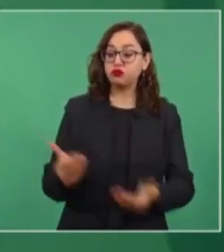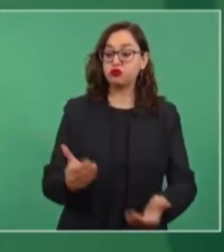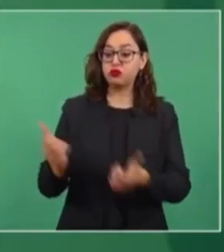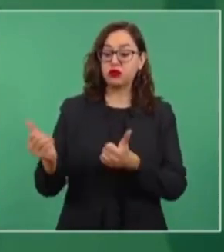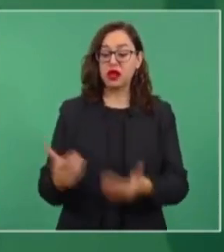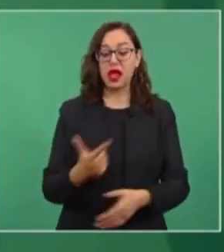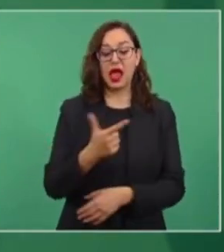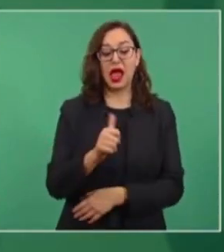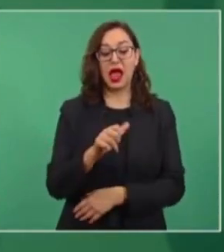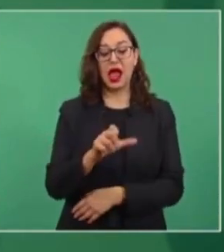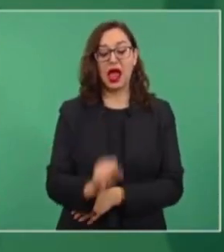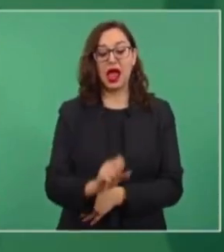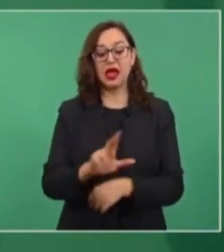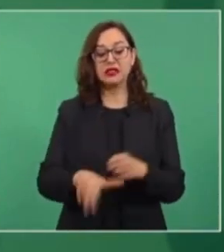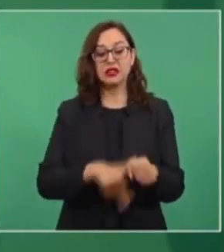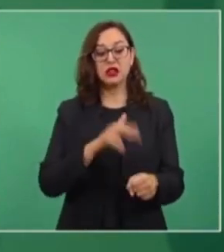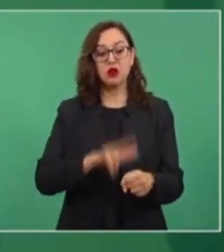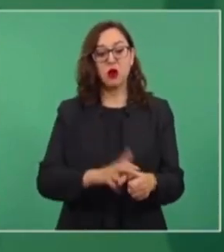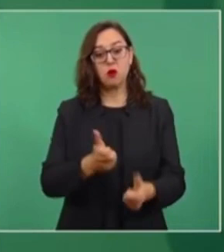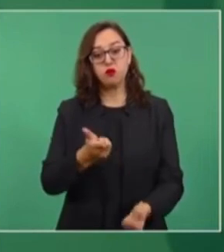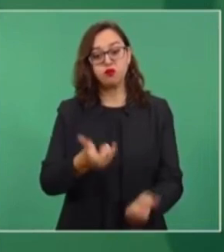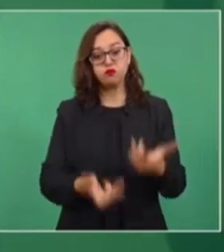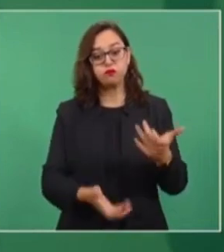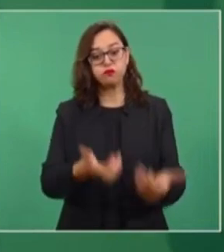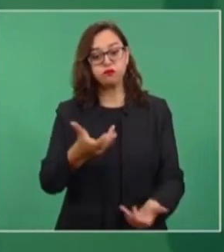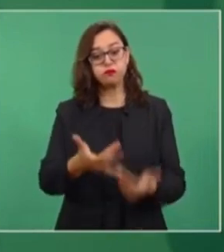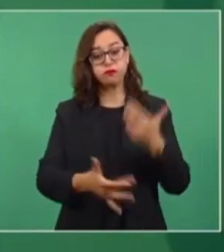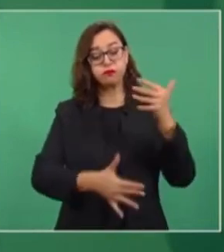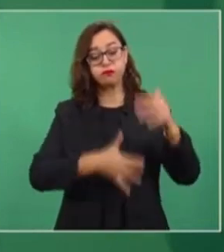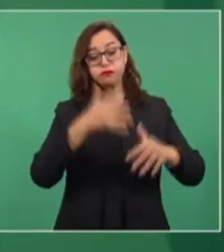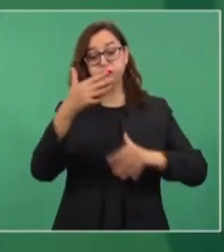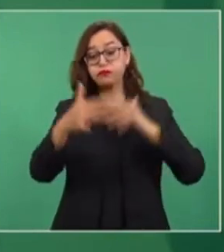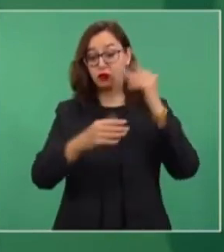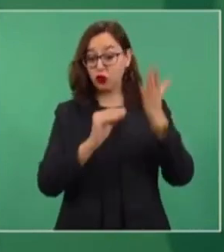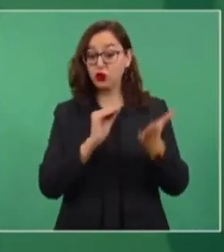un alto contenido de condensados.